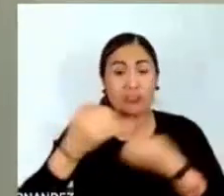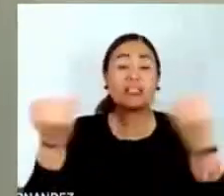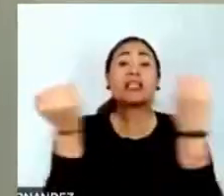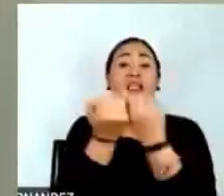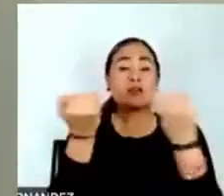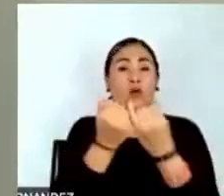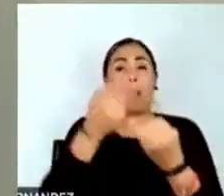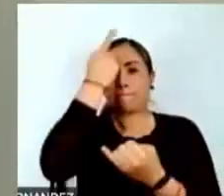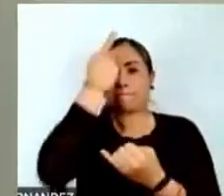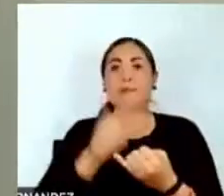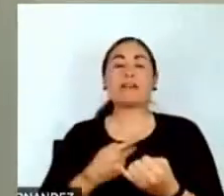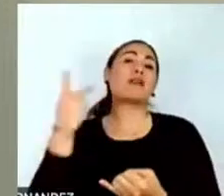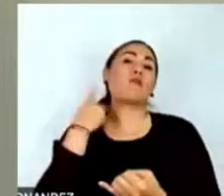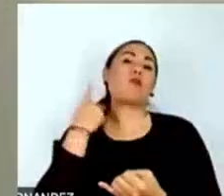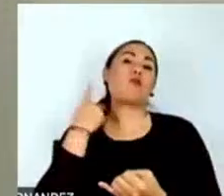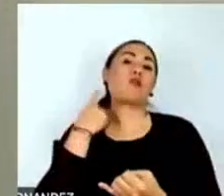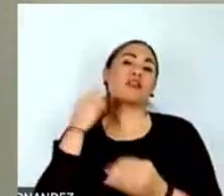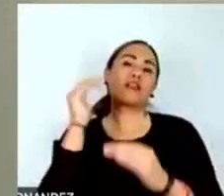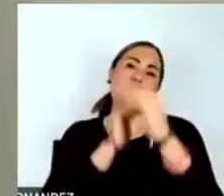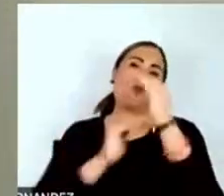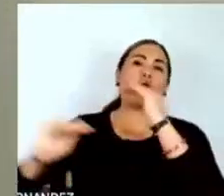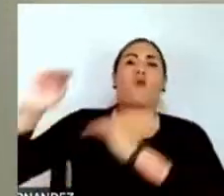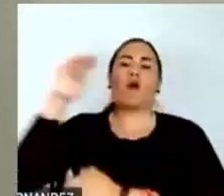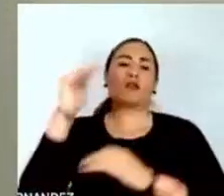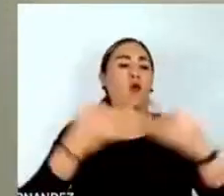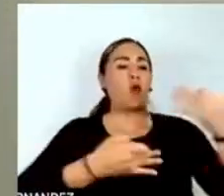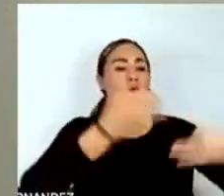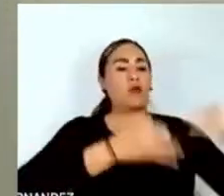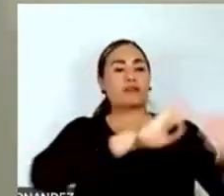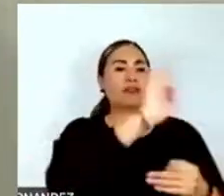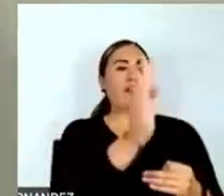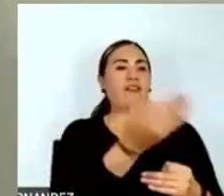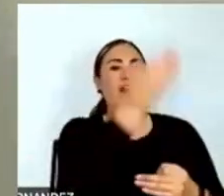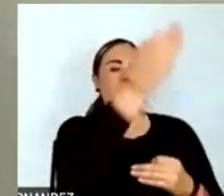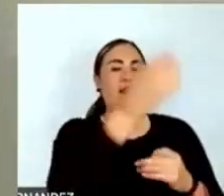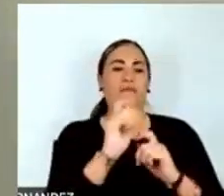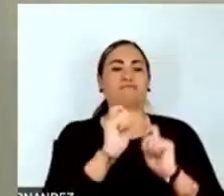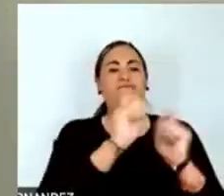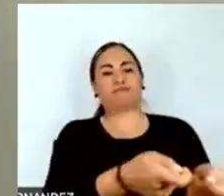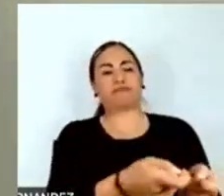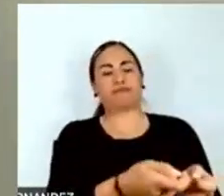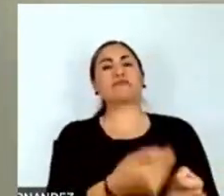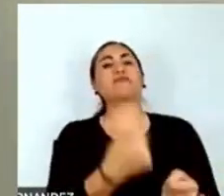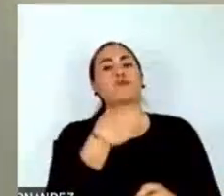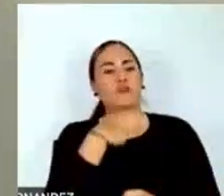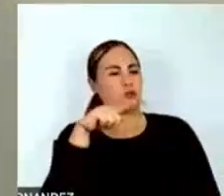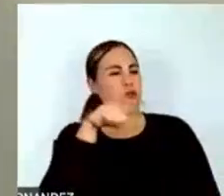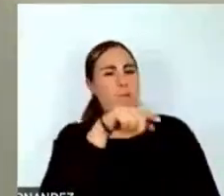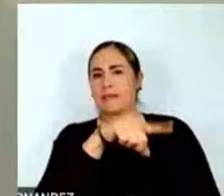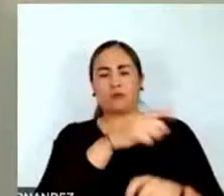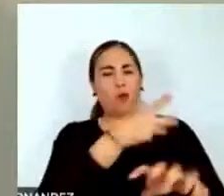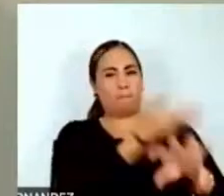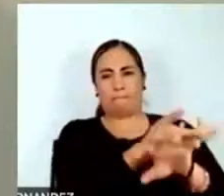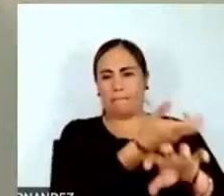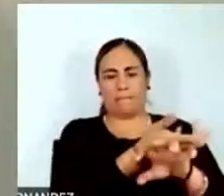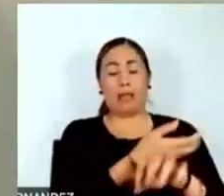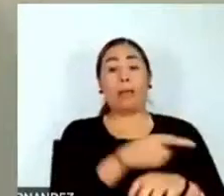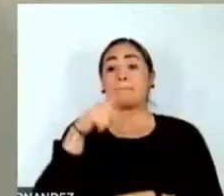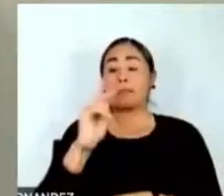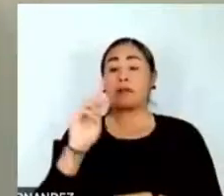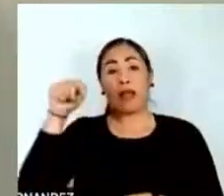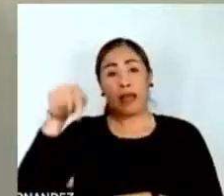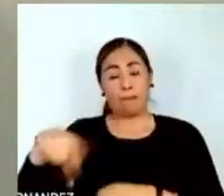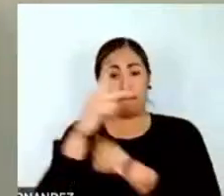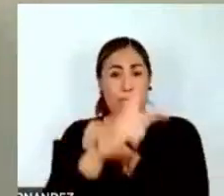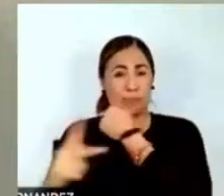los jueces federales en ese país. Pero en cuanto a Israel, estoy satisfecho con su sistema de designación